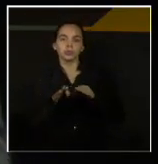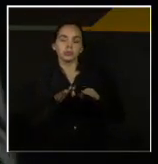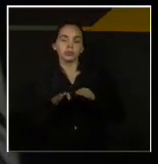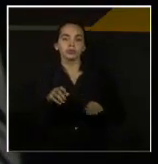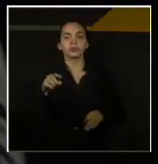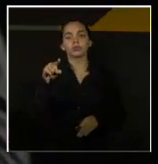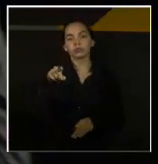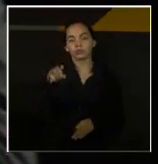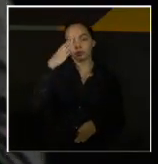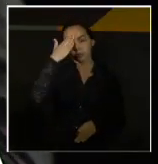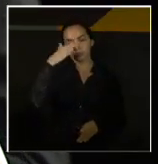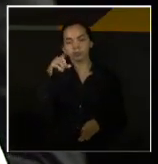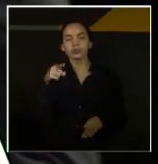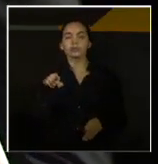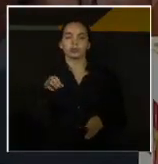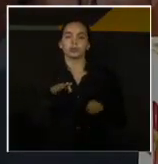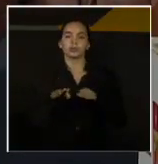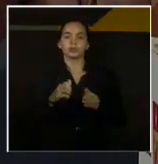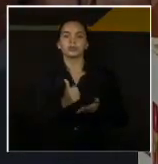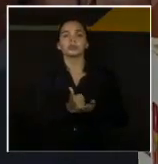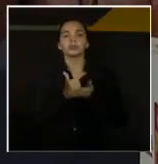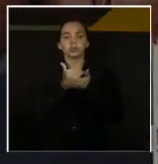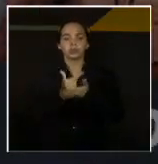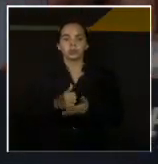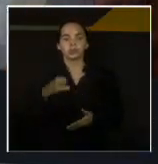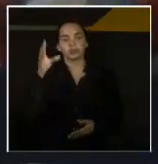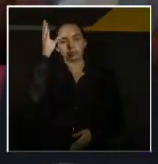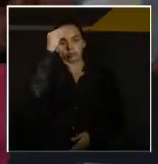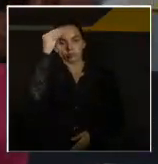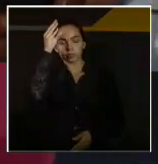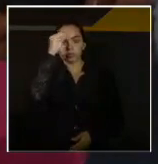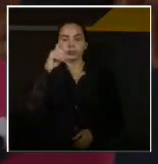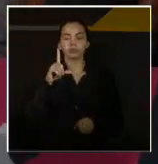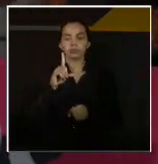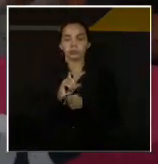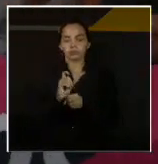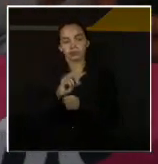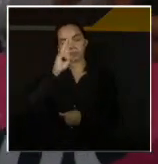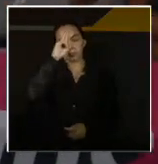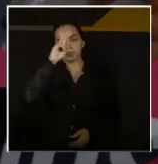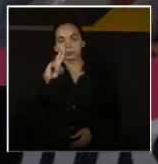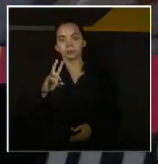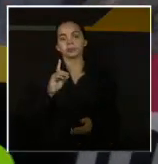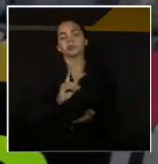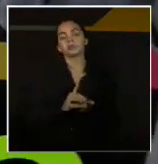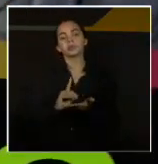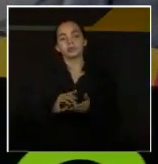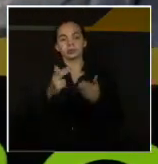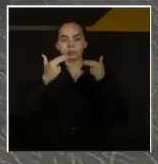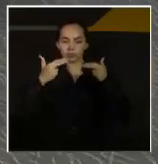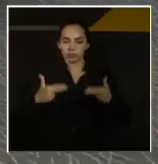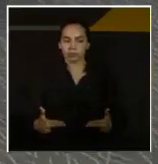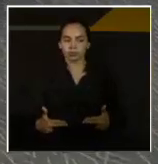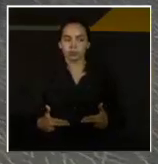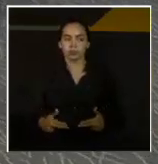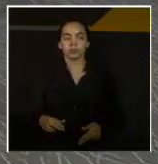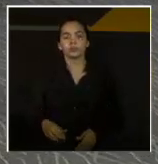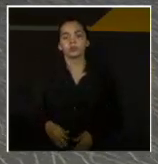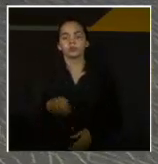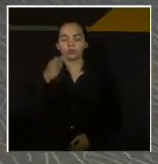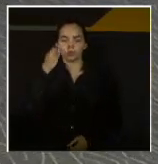el trabajador en la Fiscalía se pueda capacitar primero en el respeto a los derechos humanos, que haya una